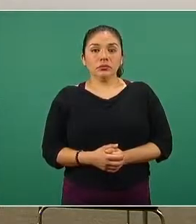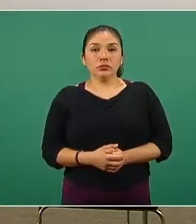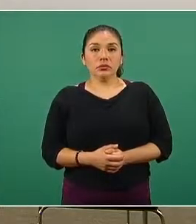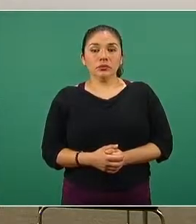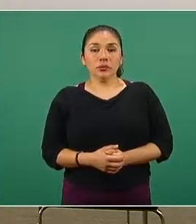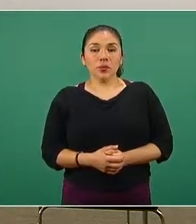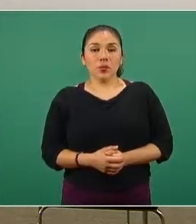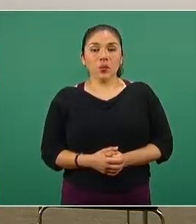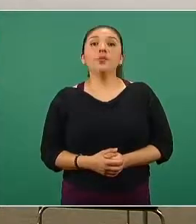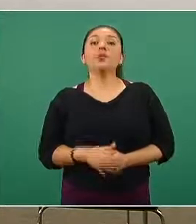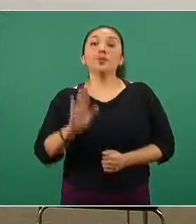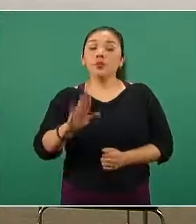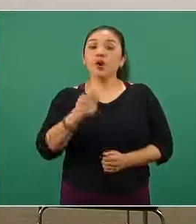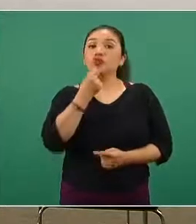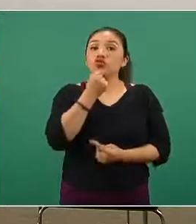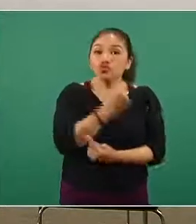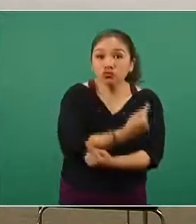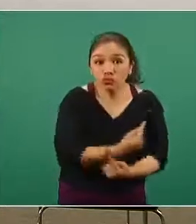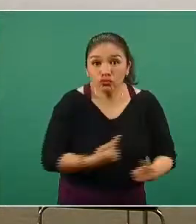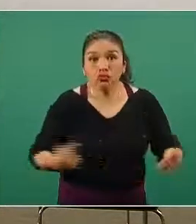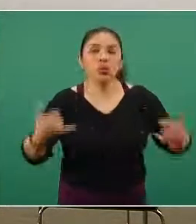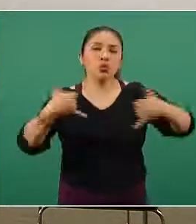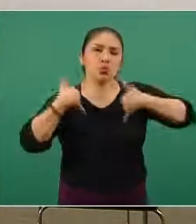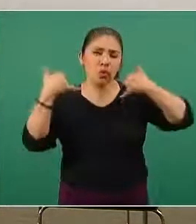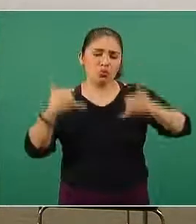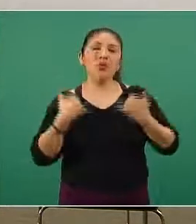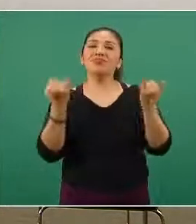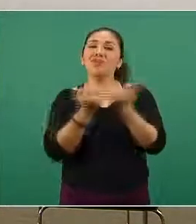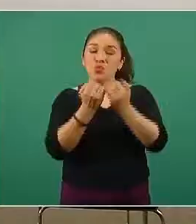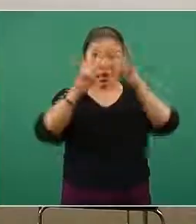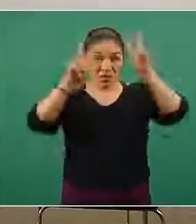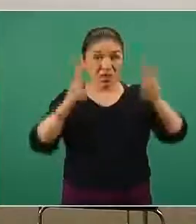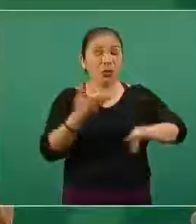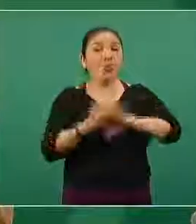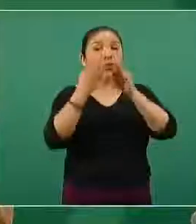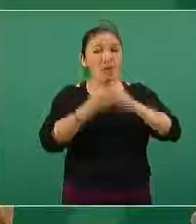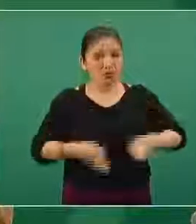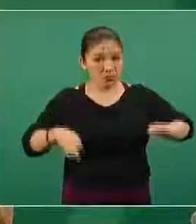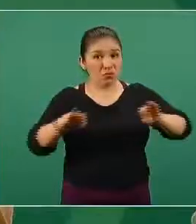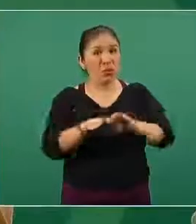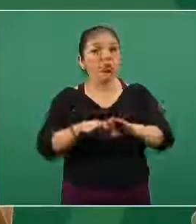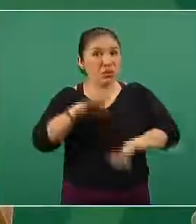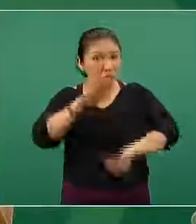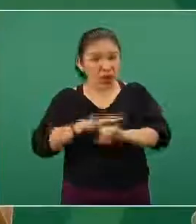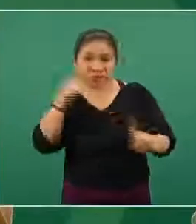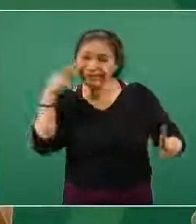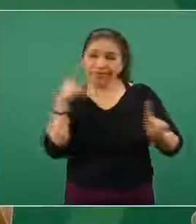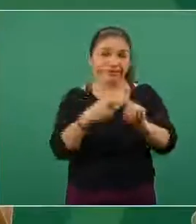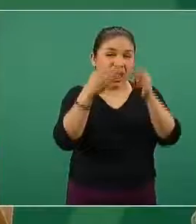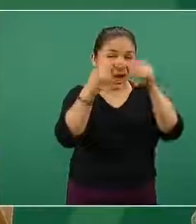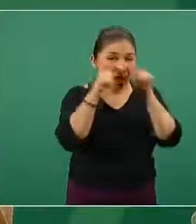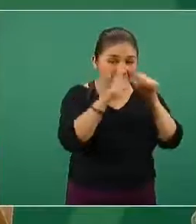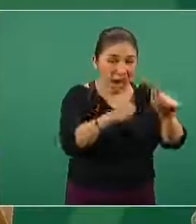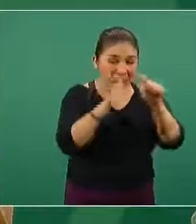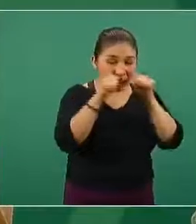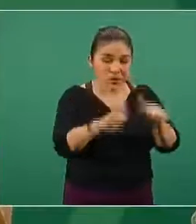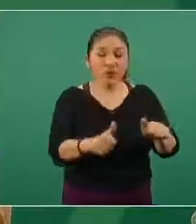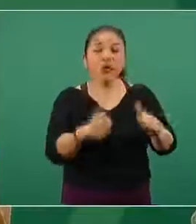La población infantil también es un tema muy importante, muy focalizado, y